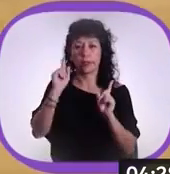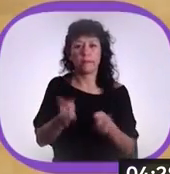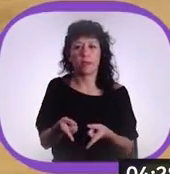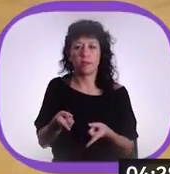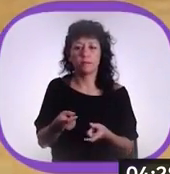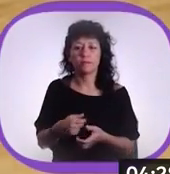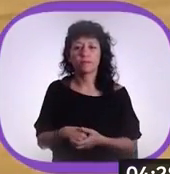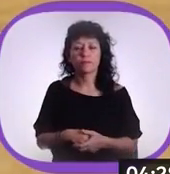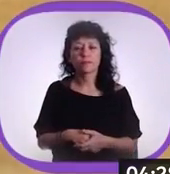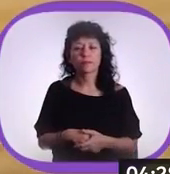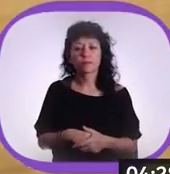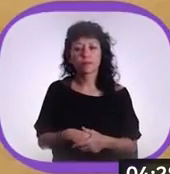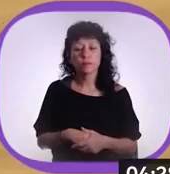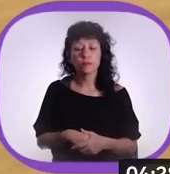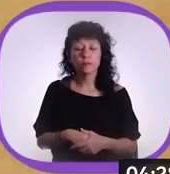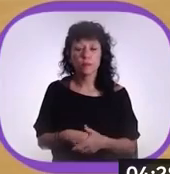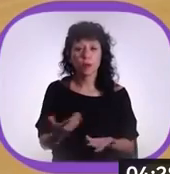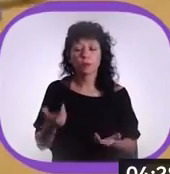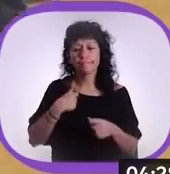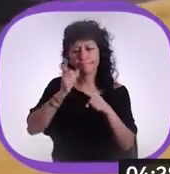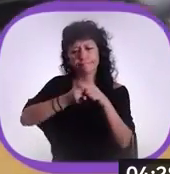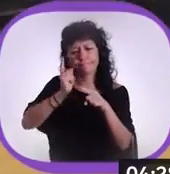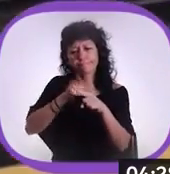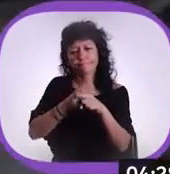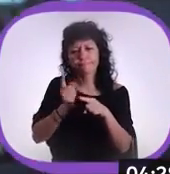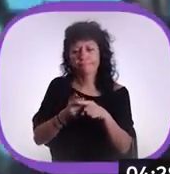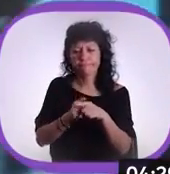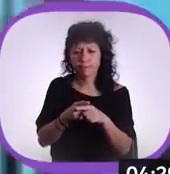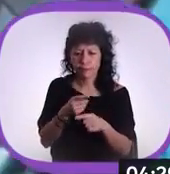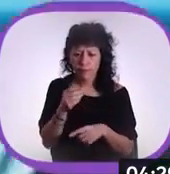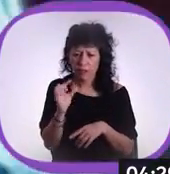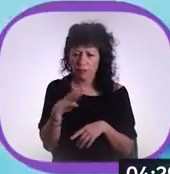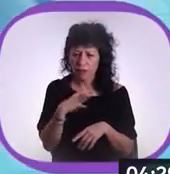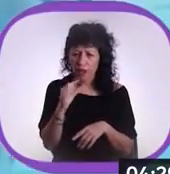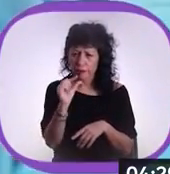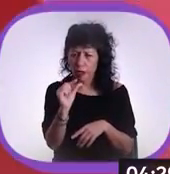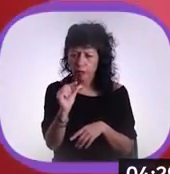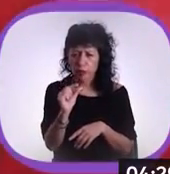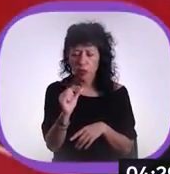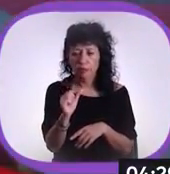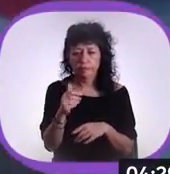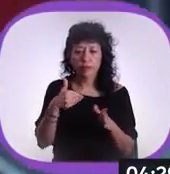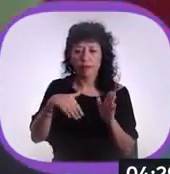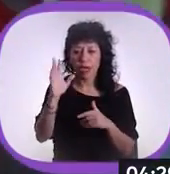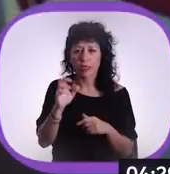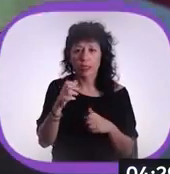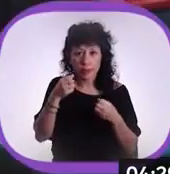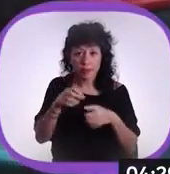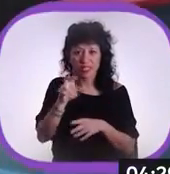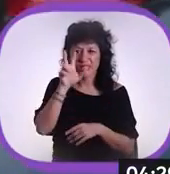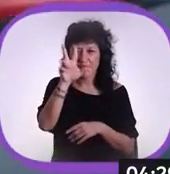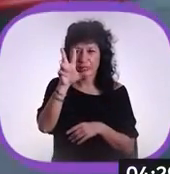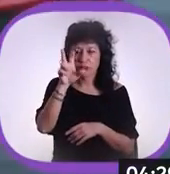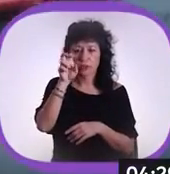De acuerdo con mis cálculos, una réplica ocurrirá en 12.4 segundos, activando secuencia de lanzamiento en 3,